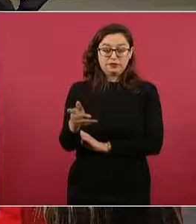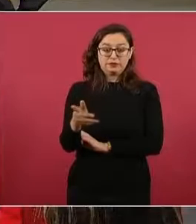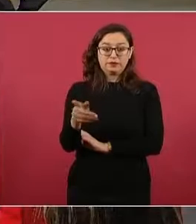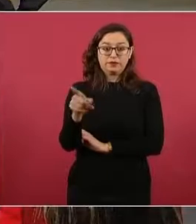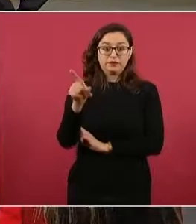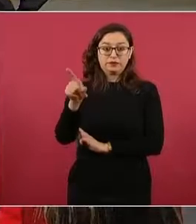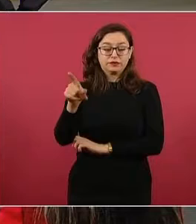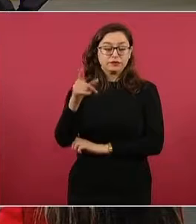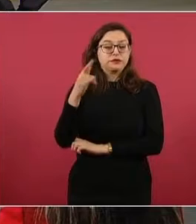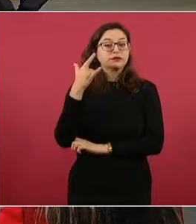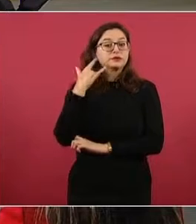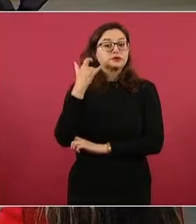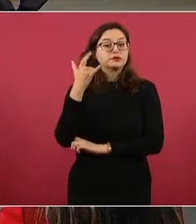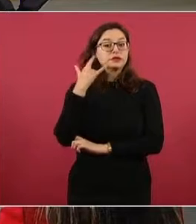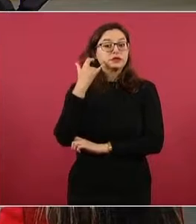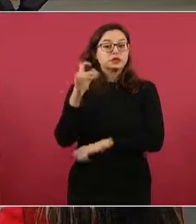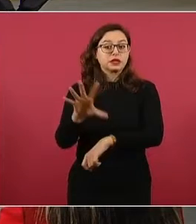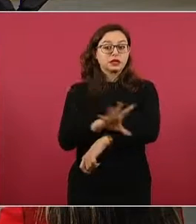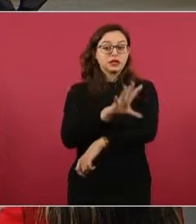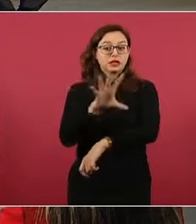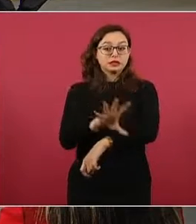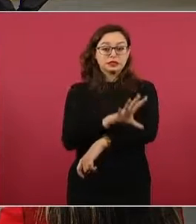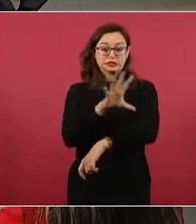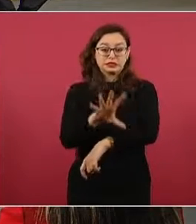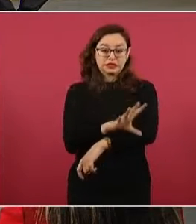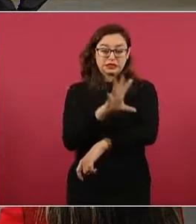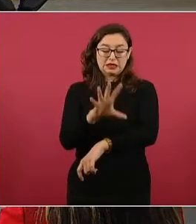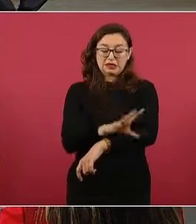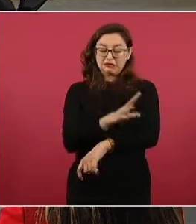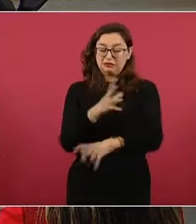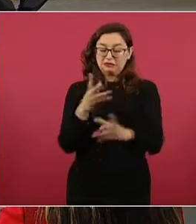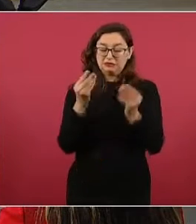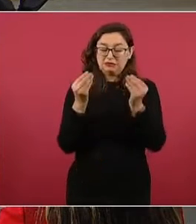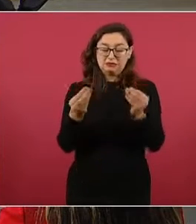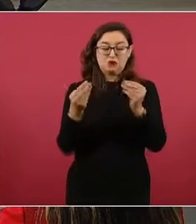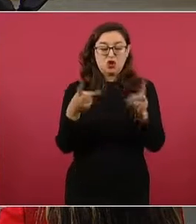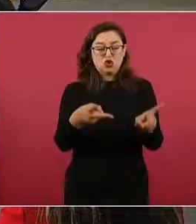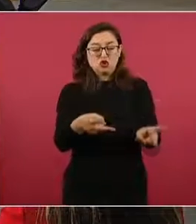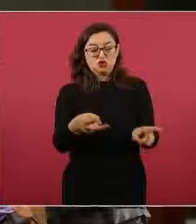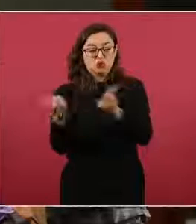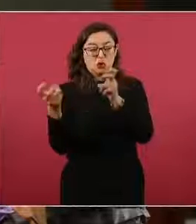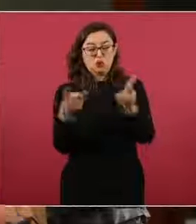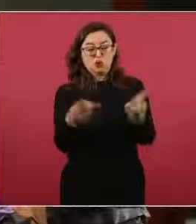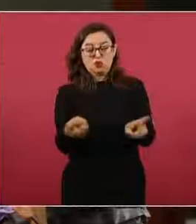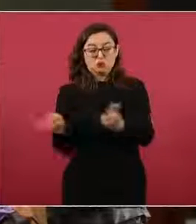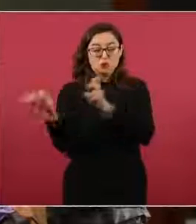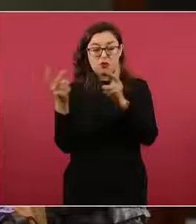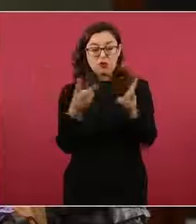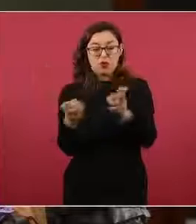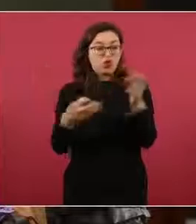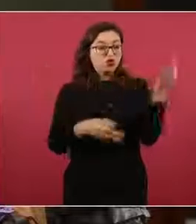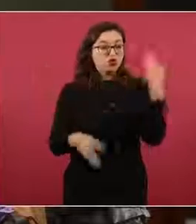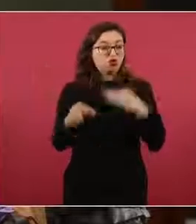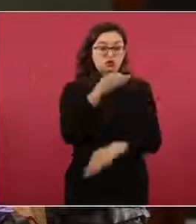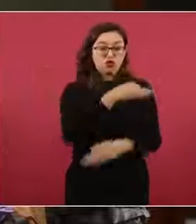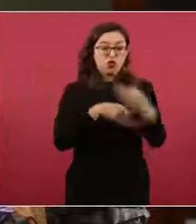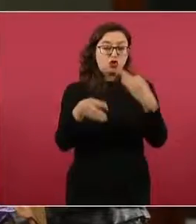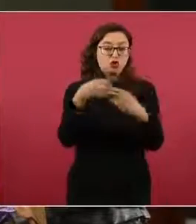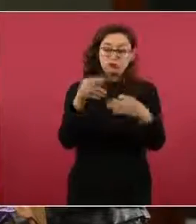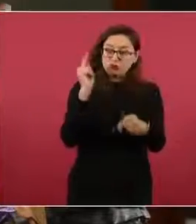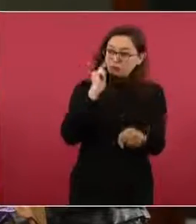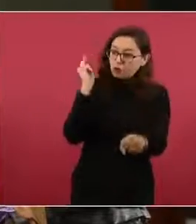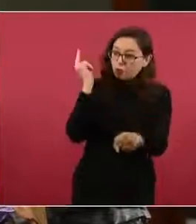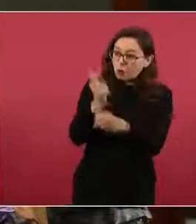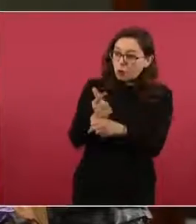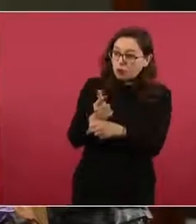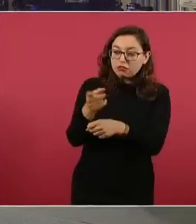de California, le robaban a los consumidores de una forma espantosa. Todo el mundo se daba cuenta y